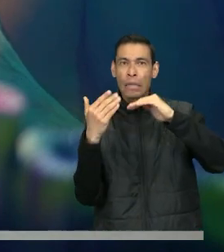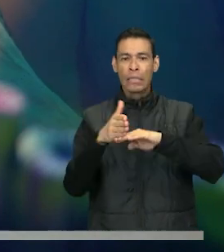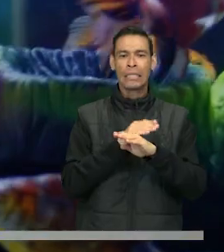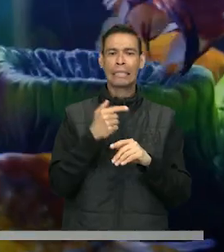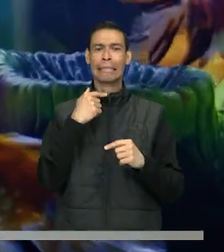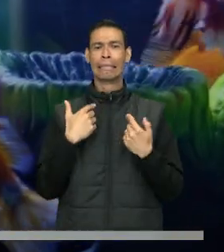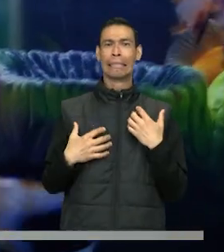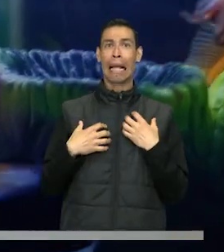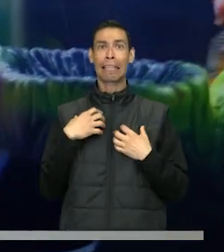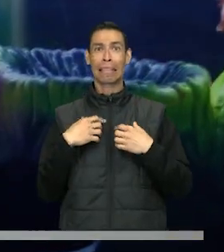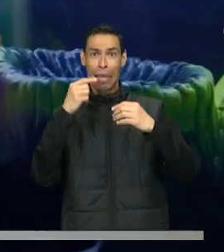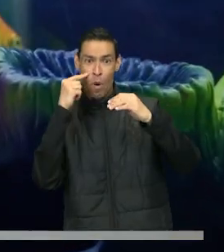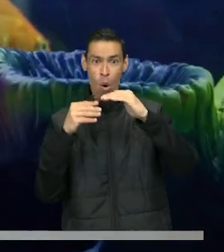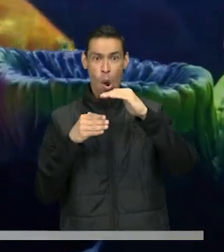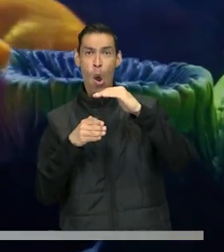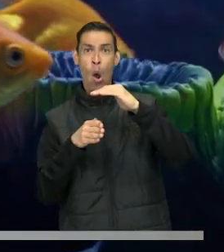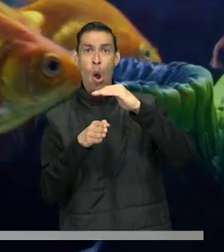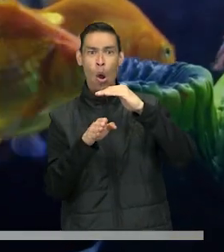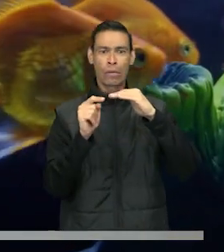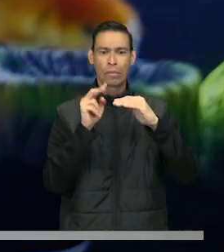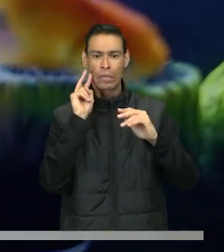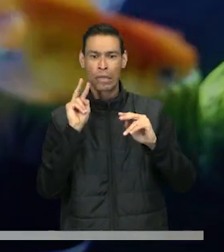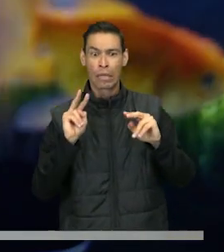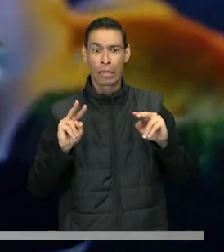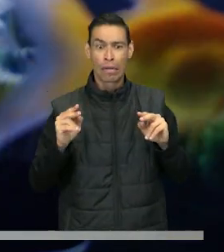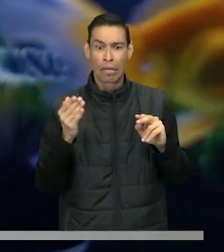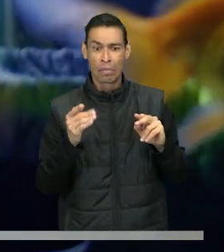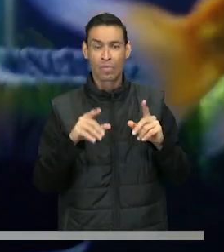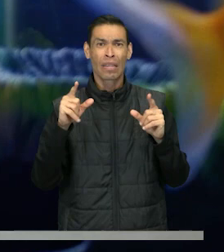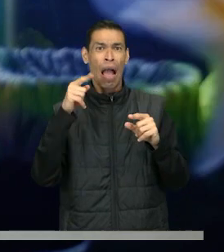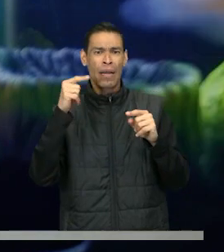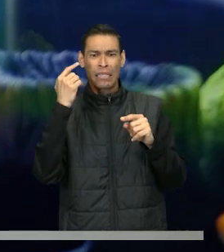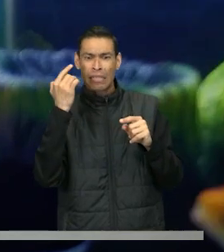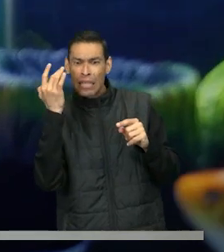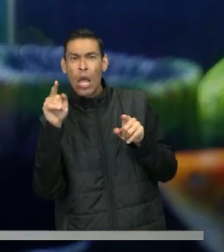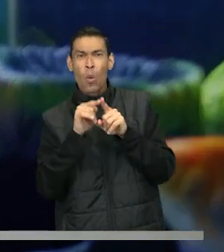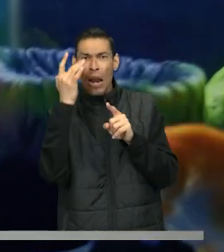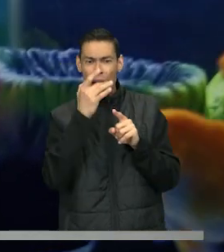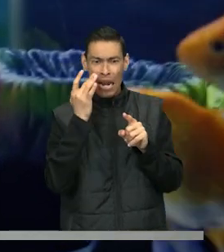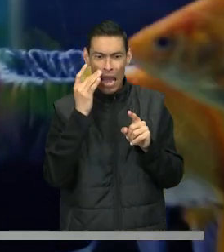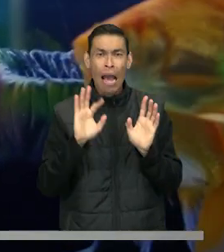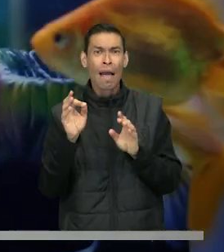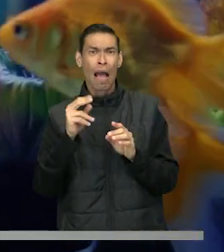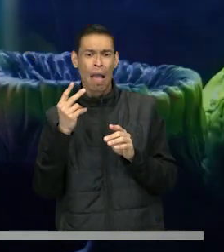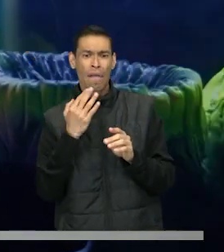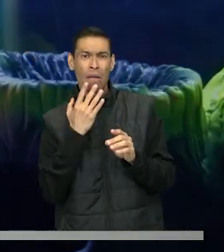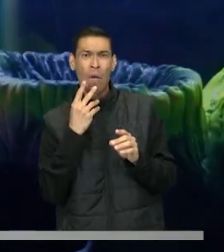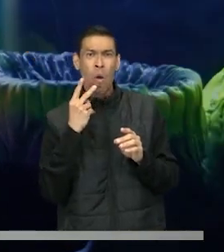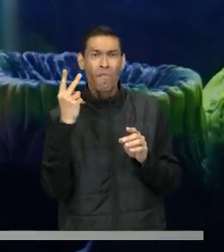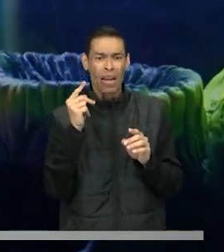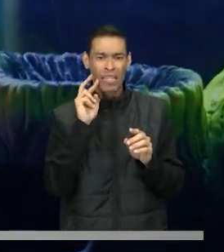temor porque puedes ver que de pronto ves tu reflejo, o a veces es oscura, a veces es verde y no puedes ver realmente qué hay allá abajo.